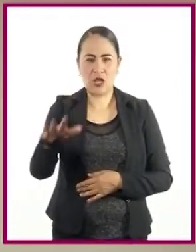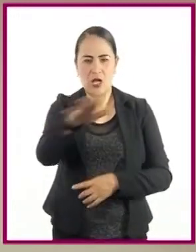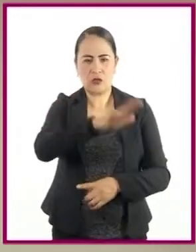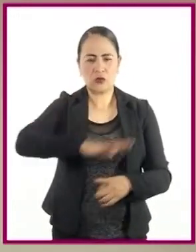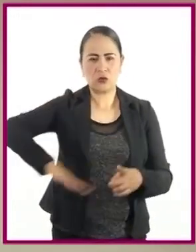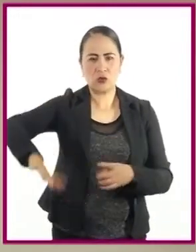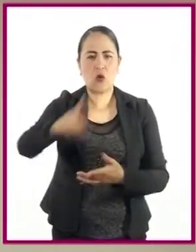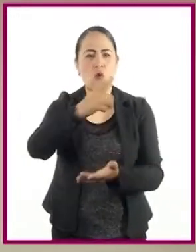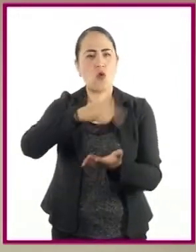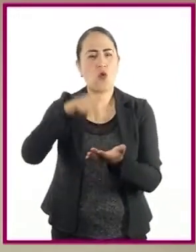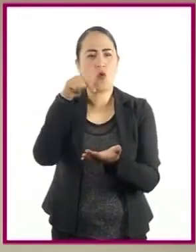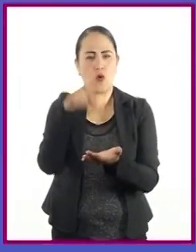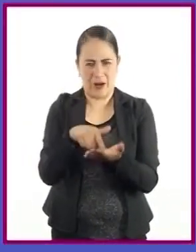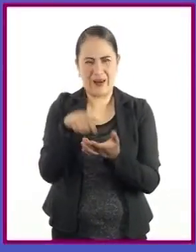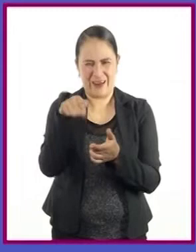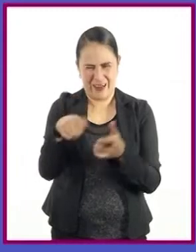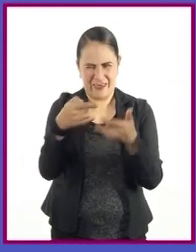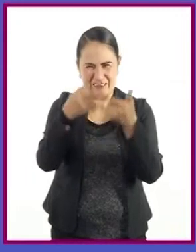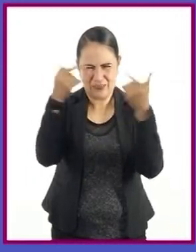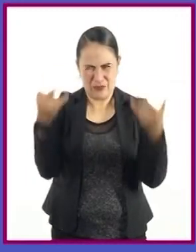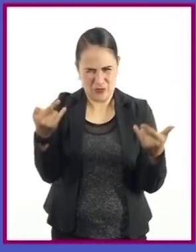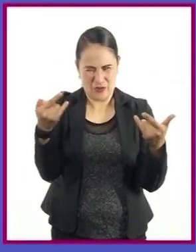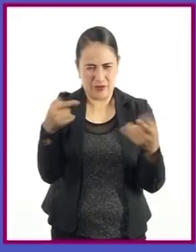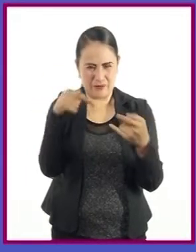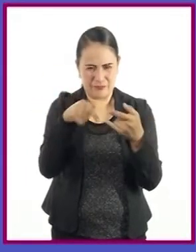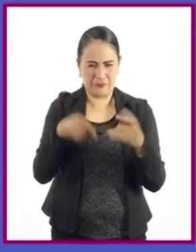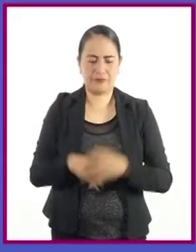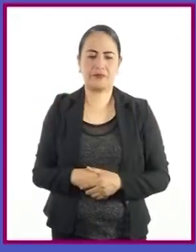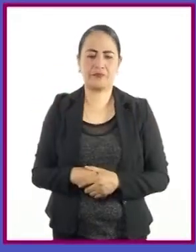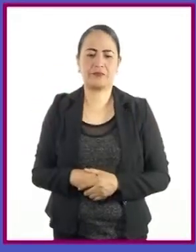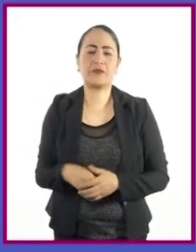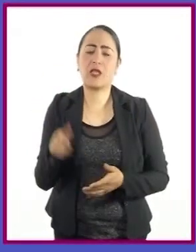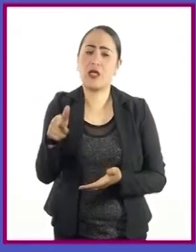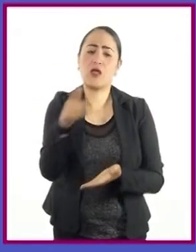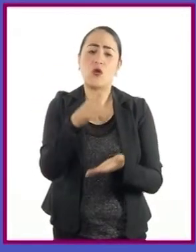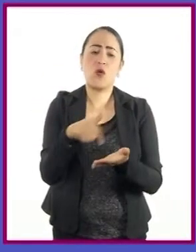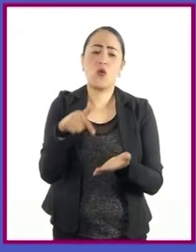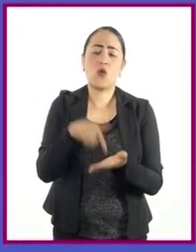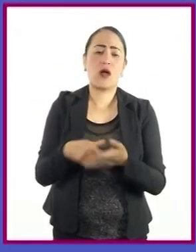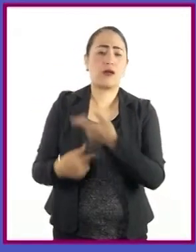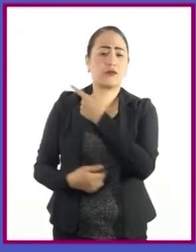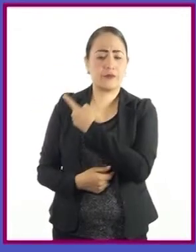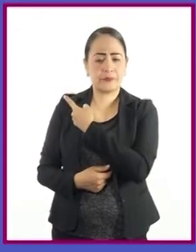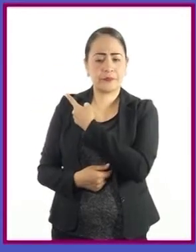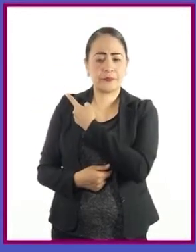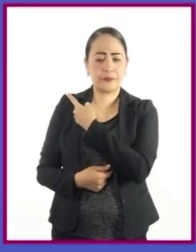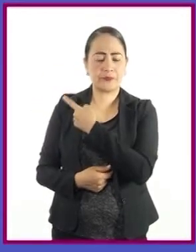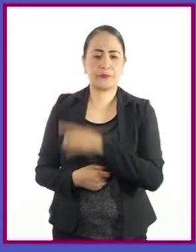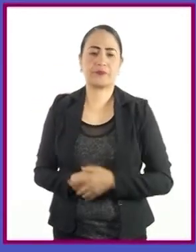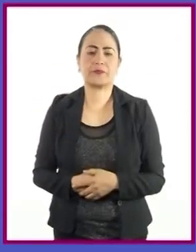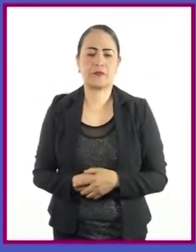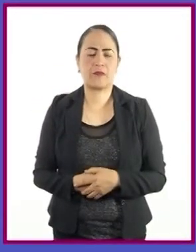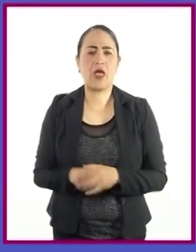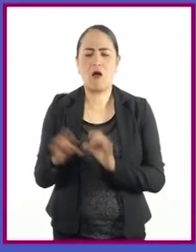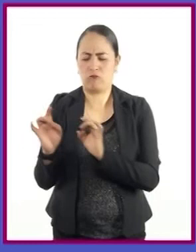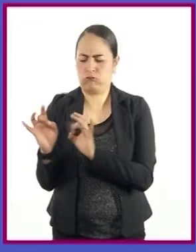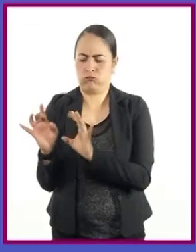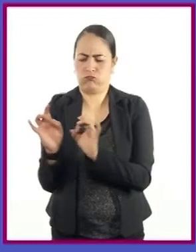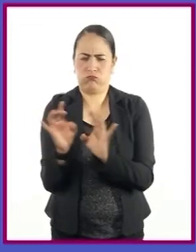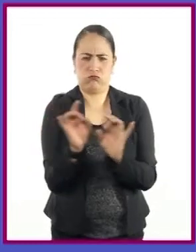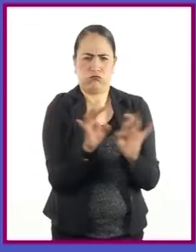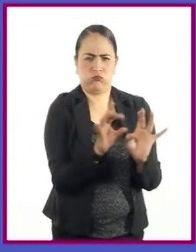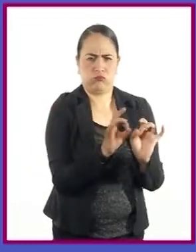espacio físico del cuento. El espacio físico es el lugar concreto donde se desarrollan los hechos.